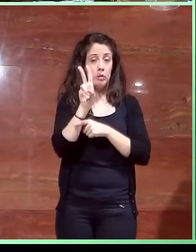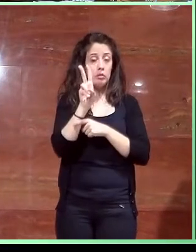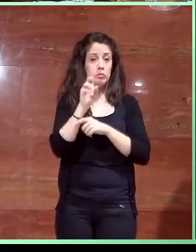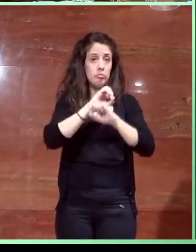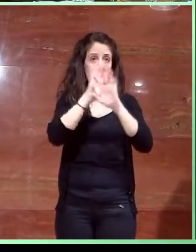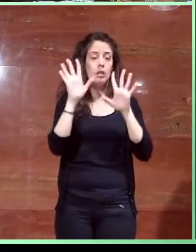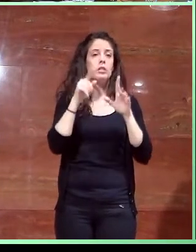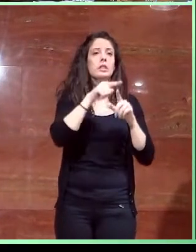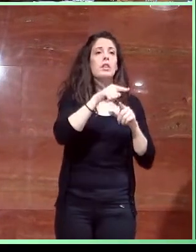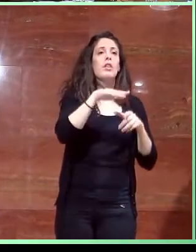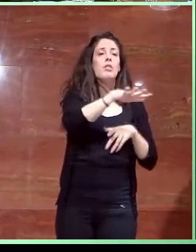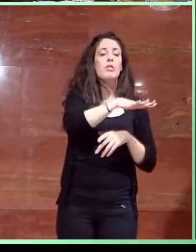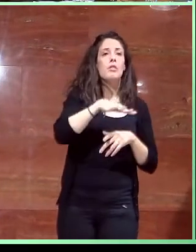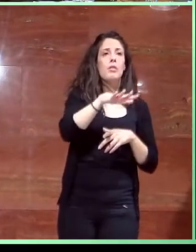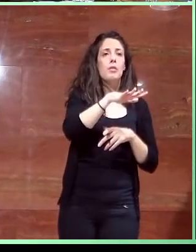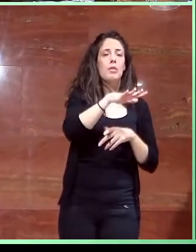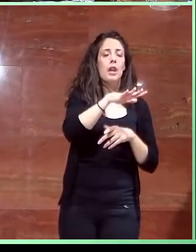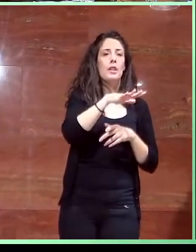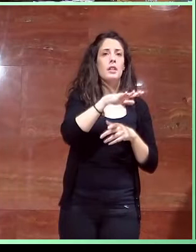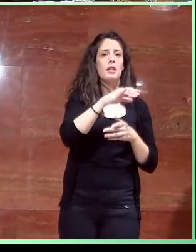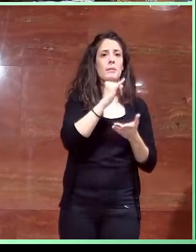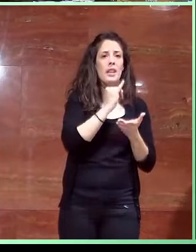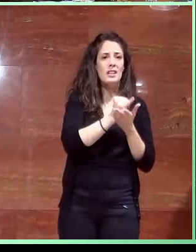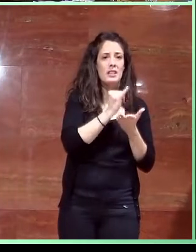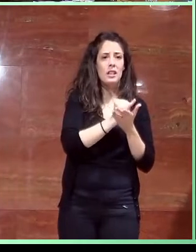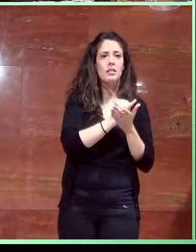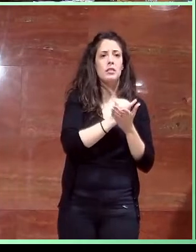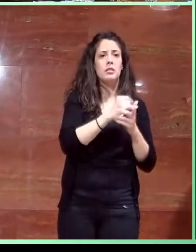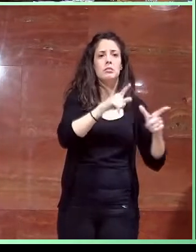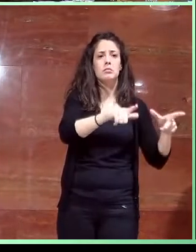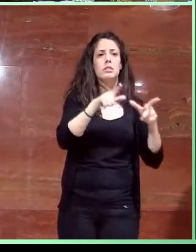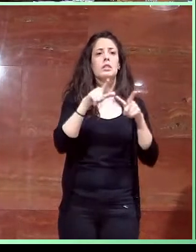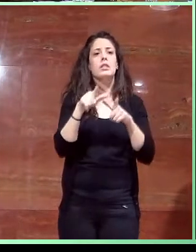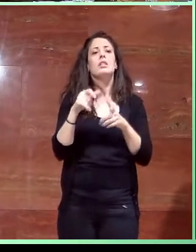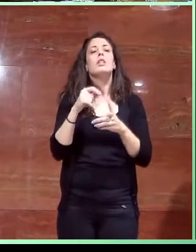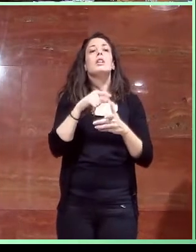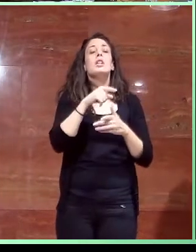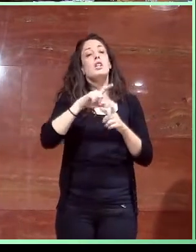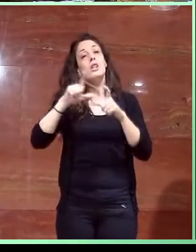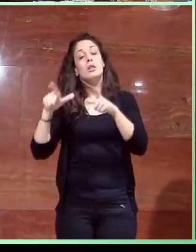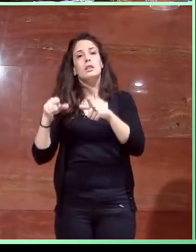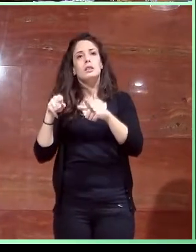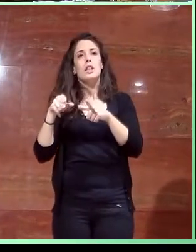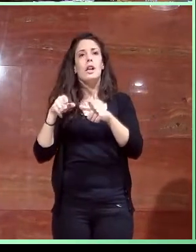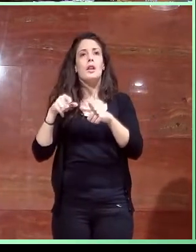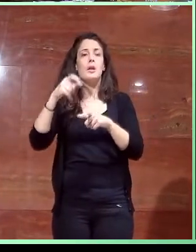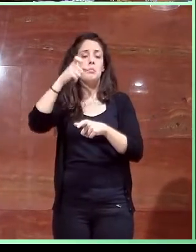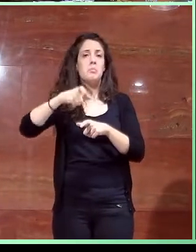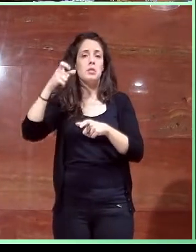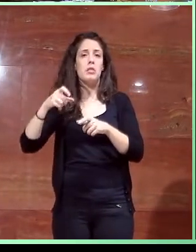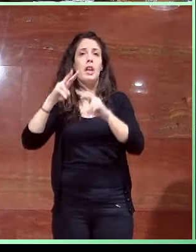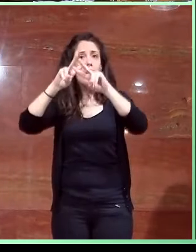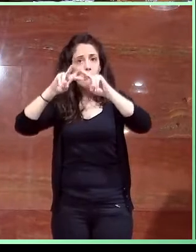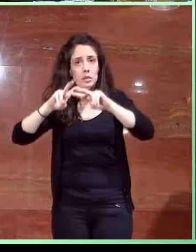de los talleres, las naves de ensayos, etc. Y la otra parte es la parte de escala más humana donde los investigadores